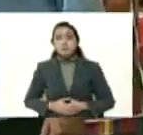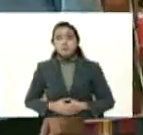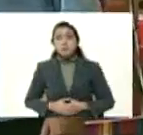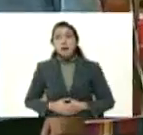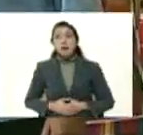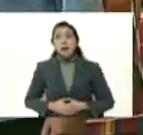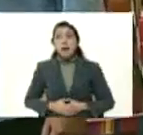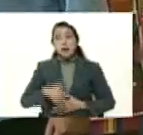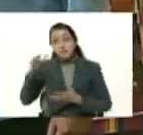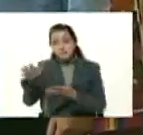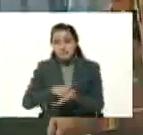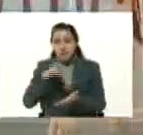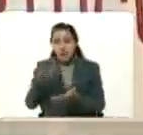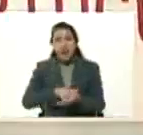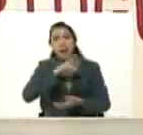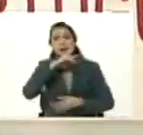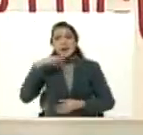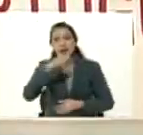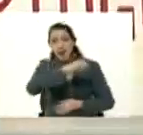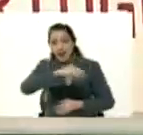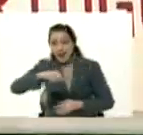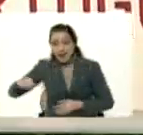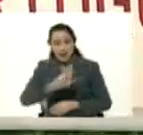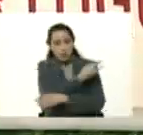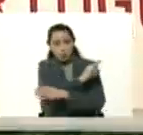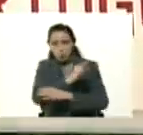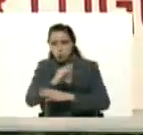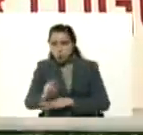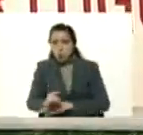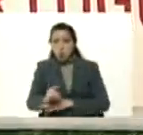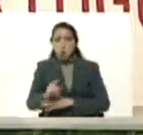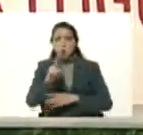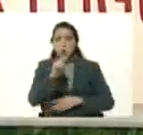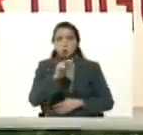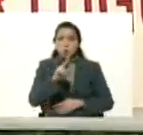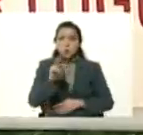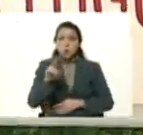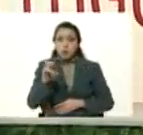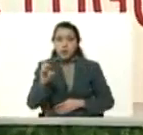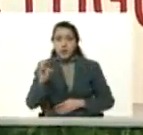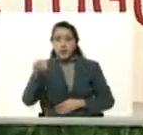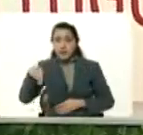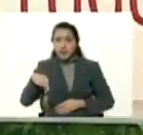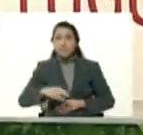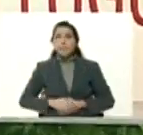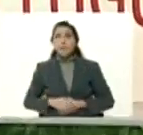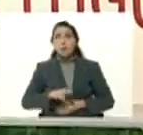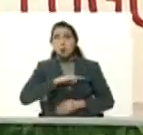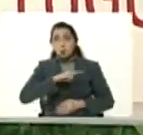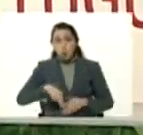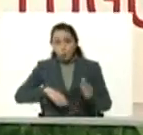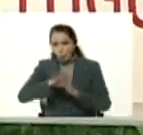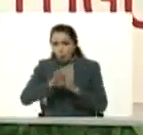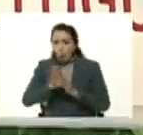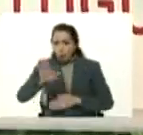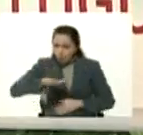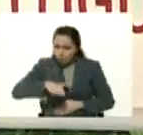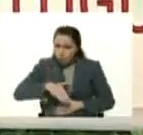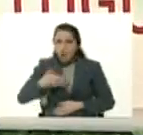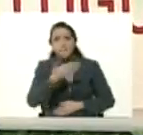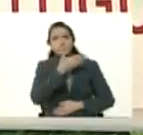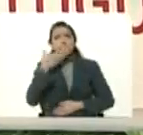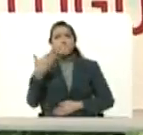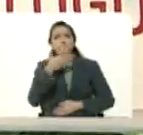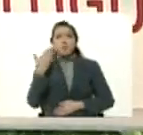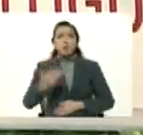de caña en la zona de Turén y la producción nuestra puede ser la más grande que hay. Nosotros